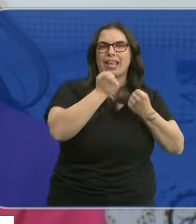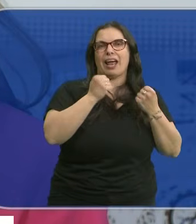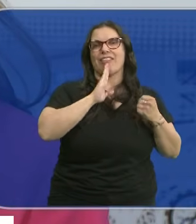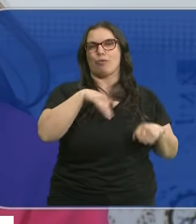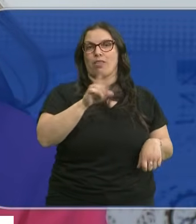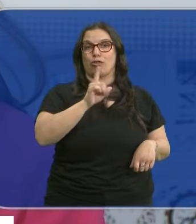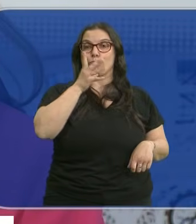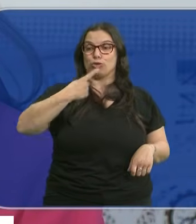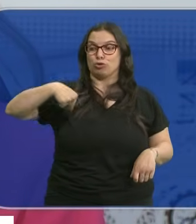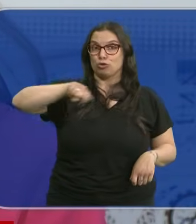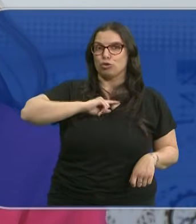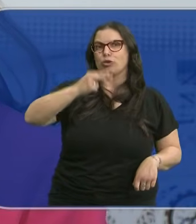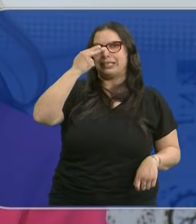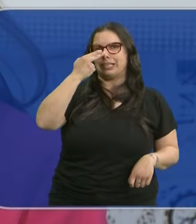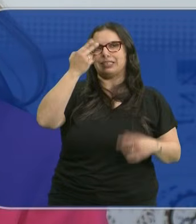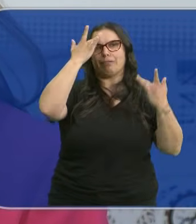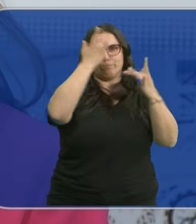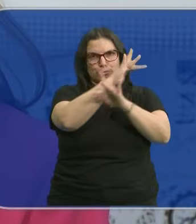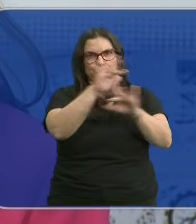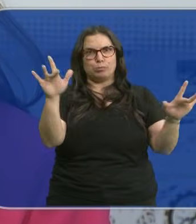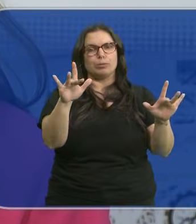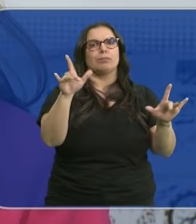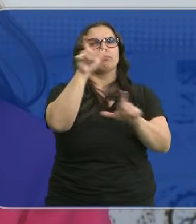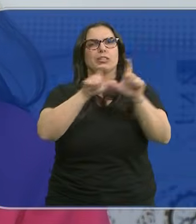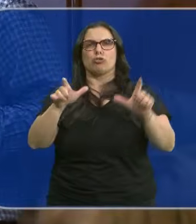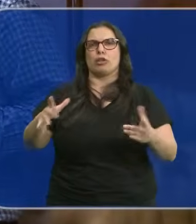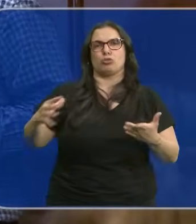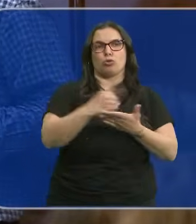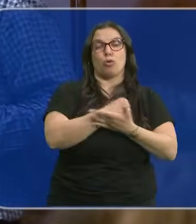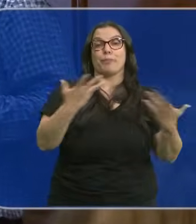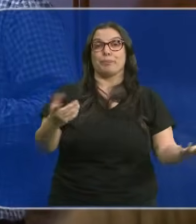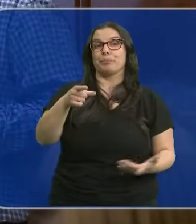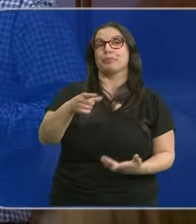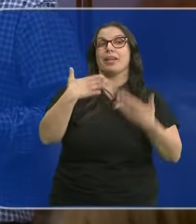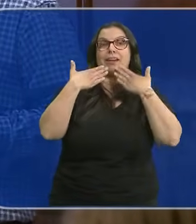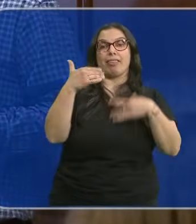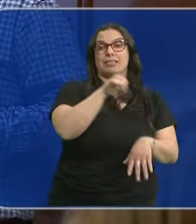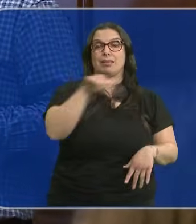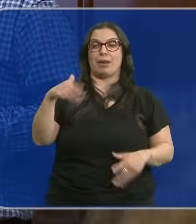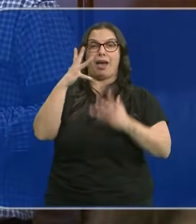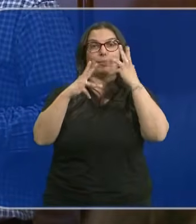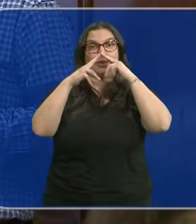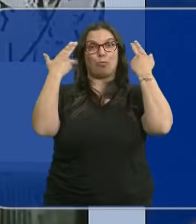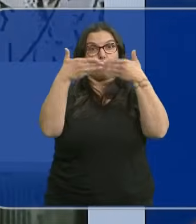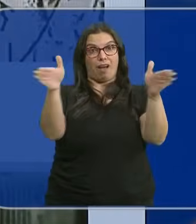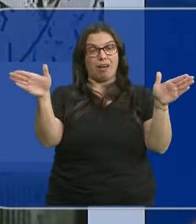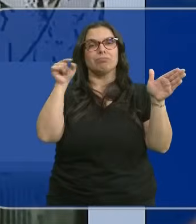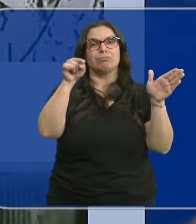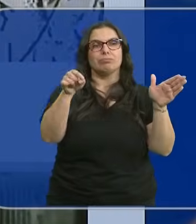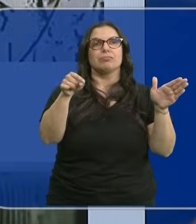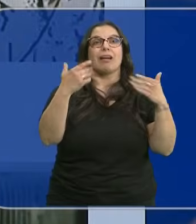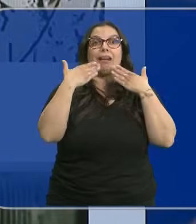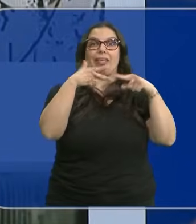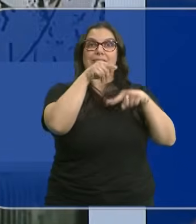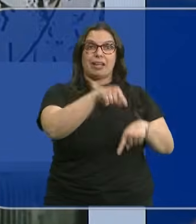eso el interés del Banco de España está en llegar a todos los segmentos de población. Es por ello que a través de la Semana de la Administración Abierta y con